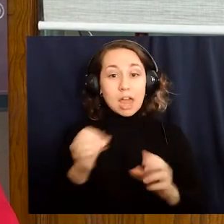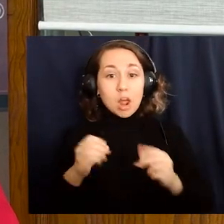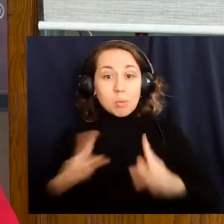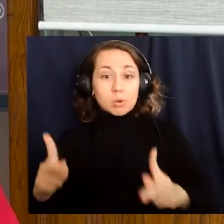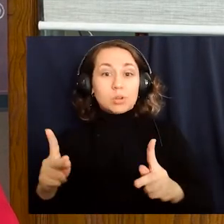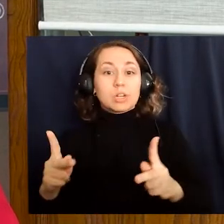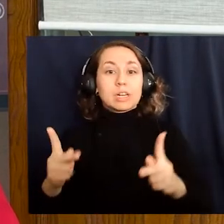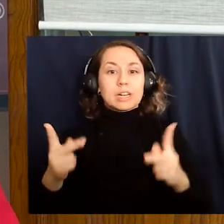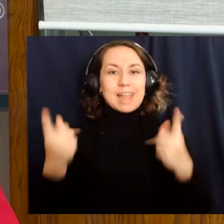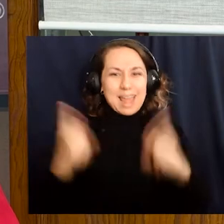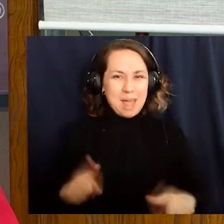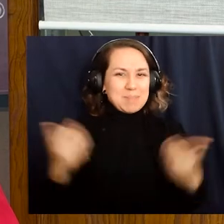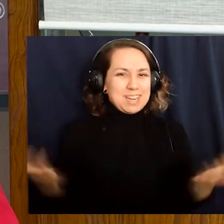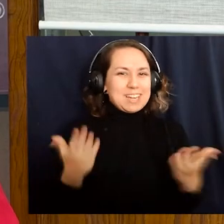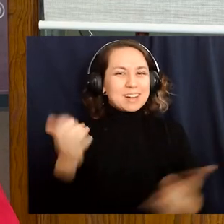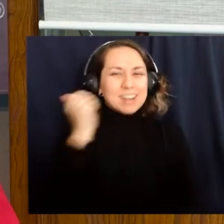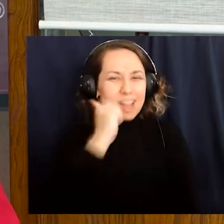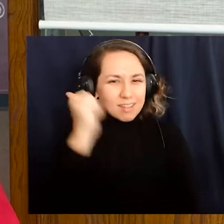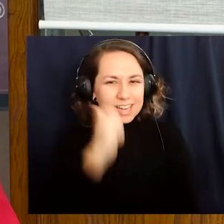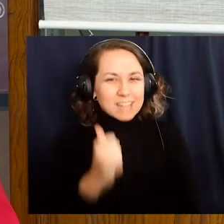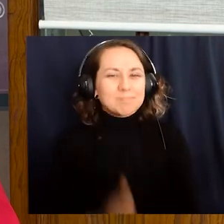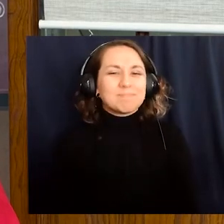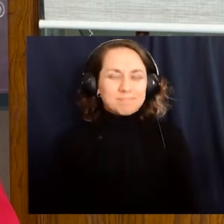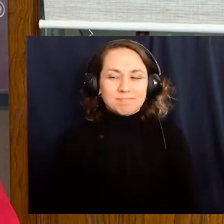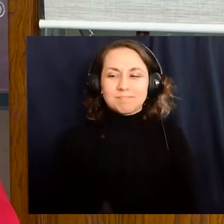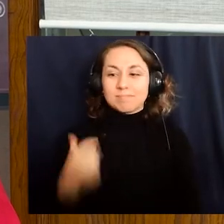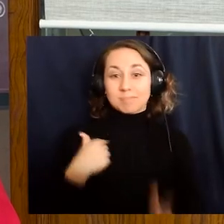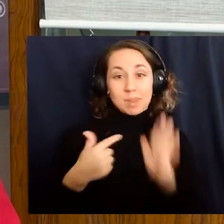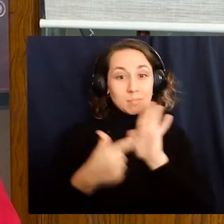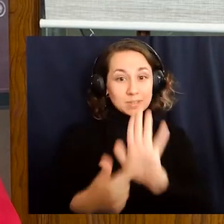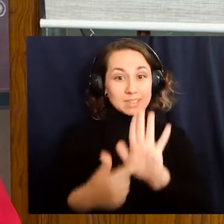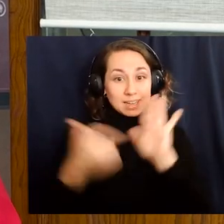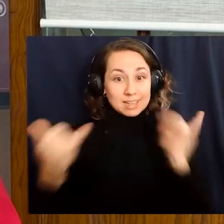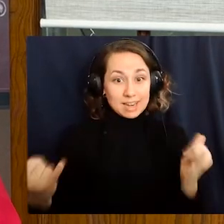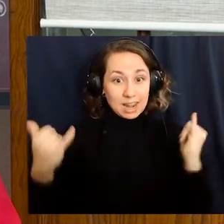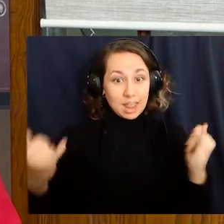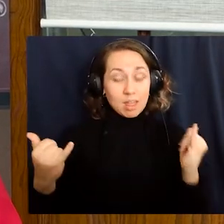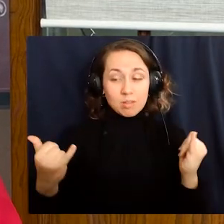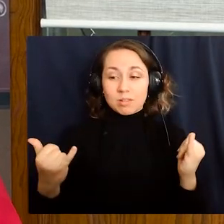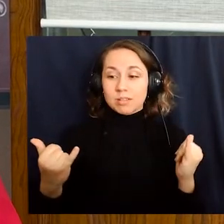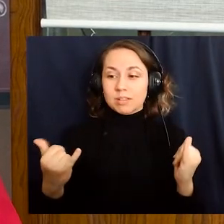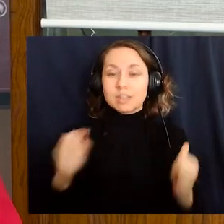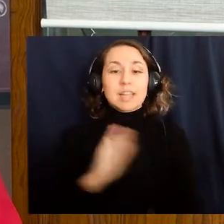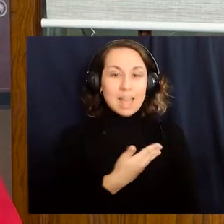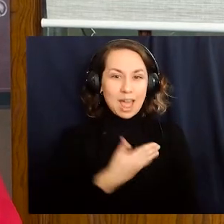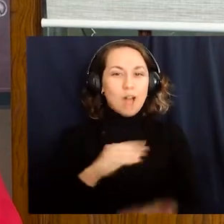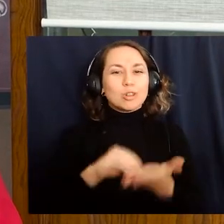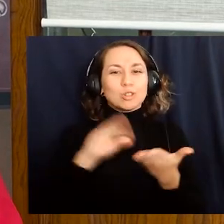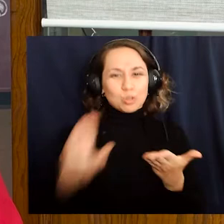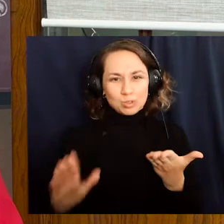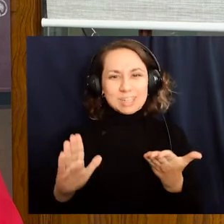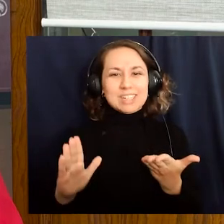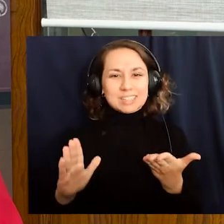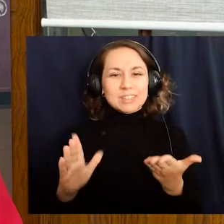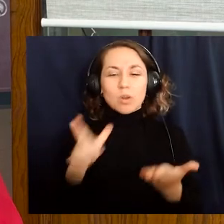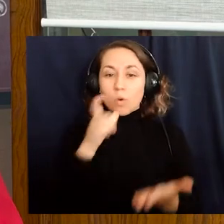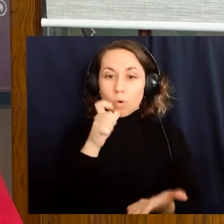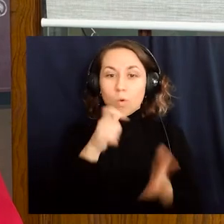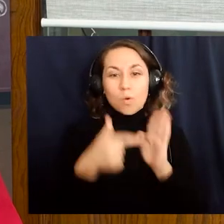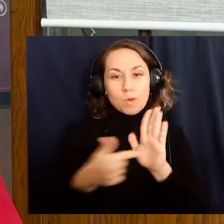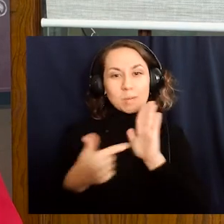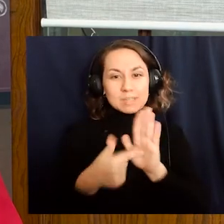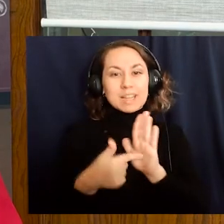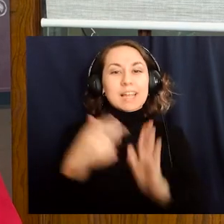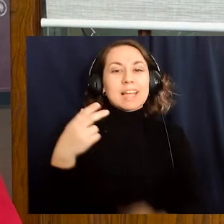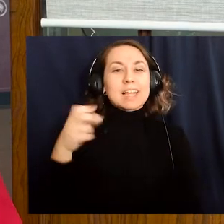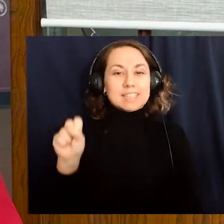Examples and opportunity exist on a daily basis. I present to you